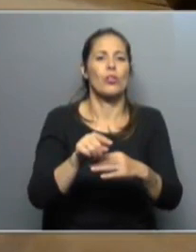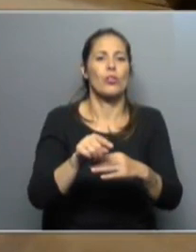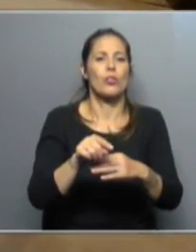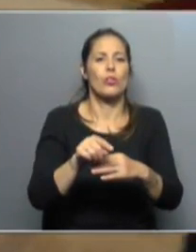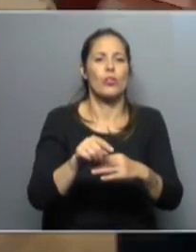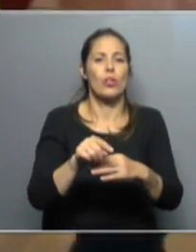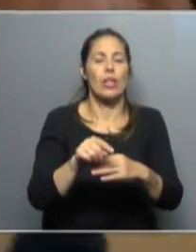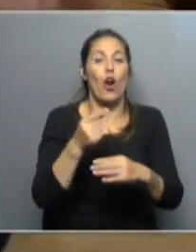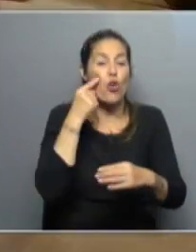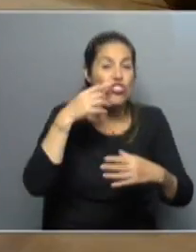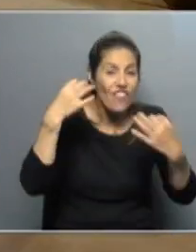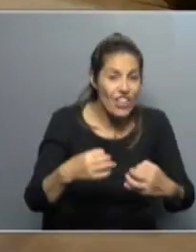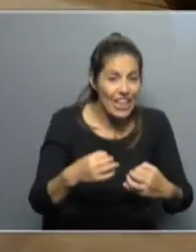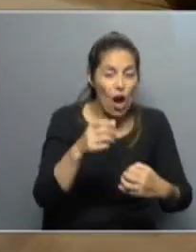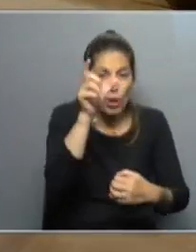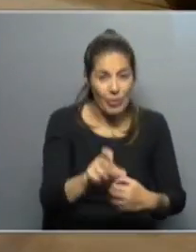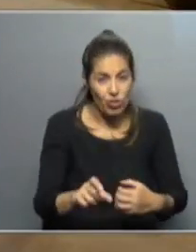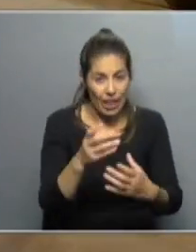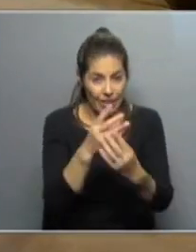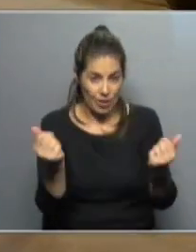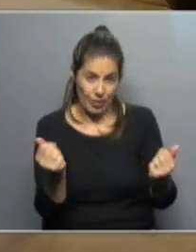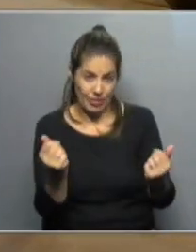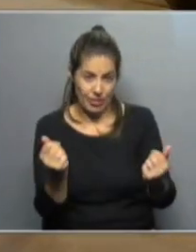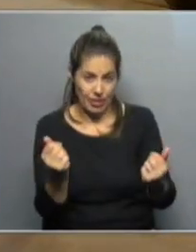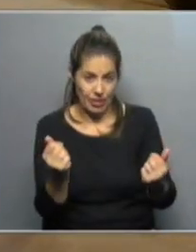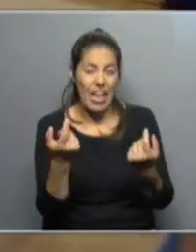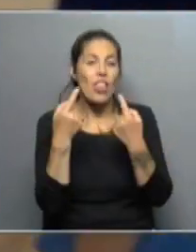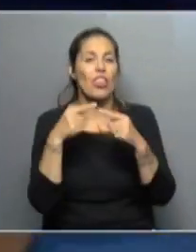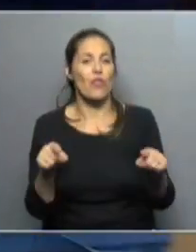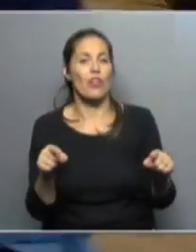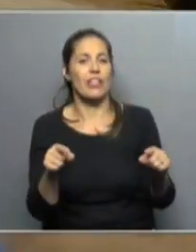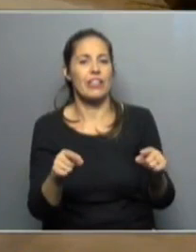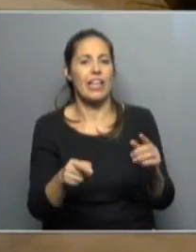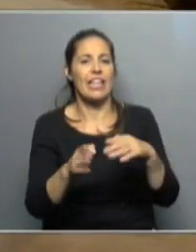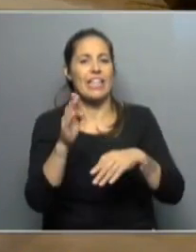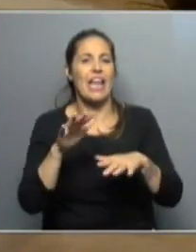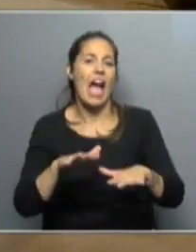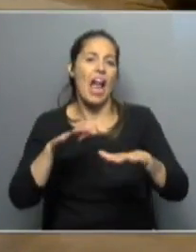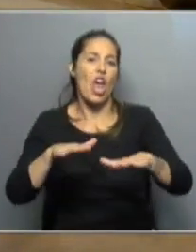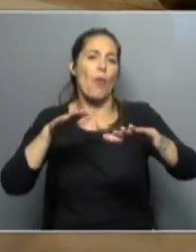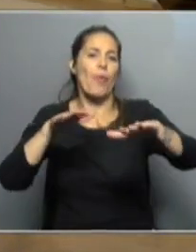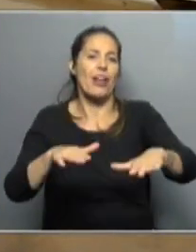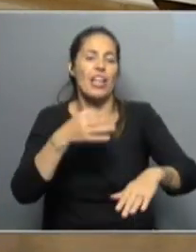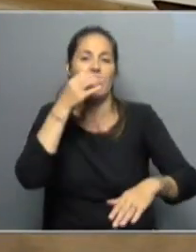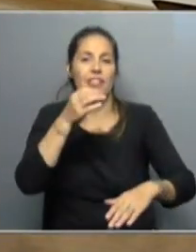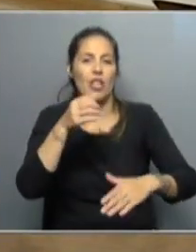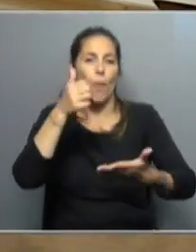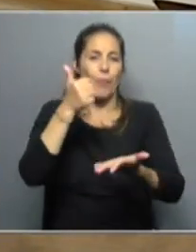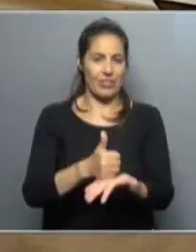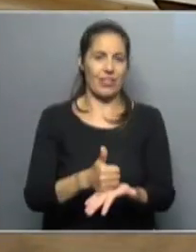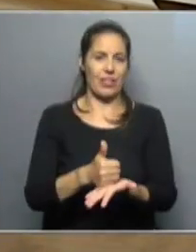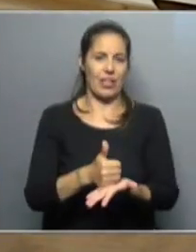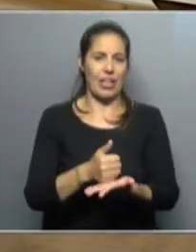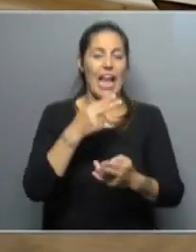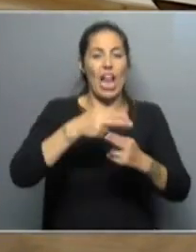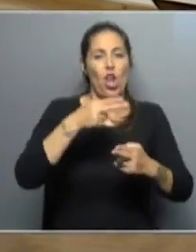en un desaparecido, conocerlo realmente a una persona, ¿no? Y es muy diferente ir a la marcha a decir presente, como dicen el